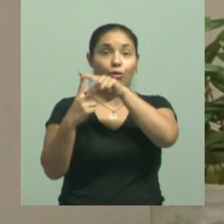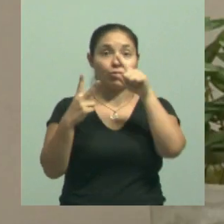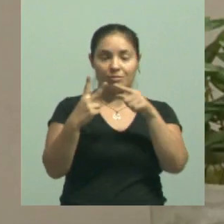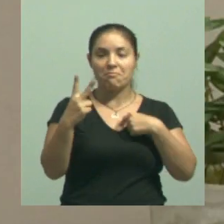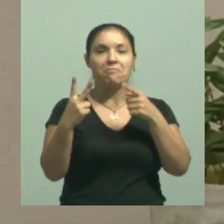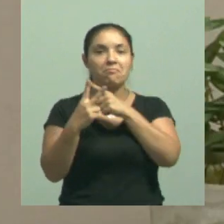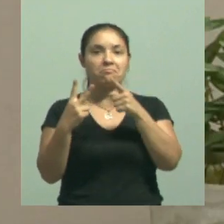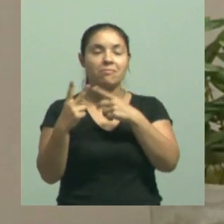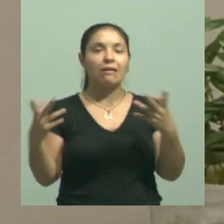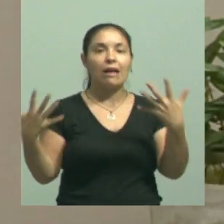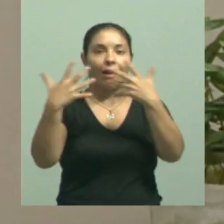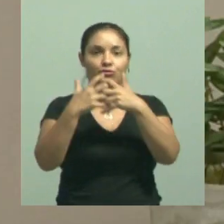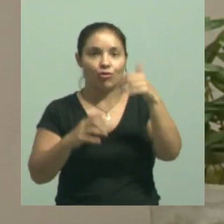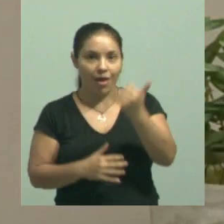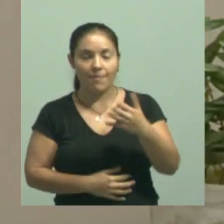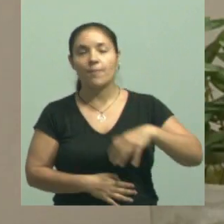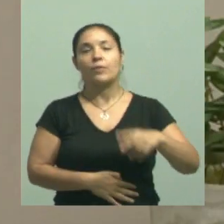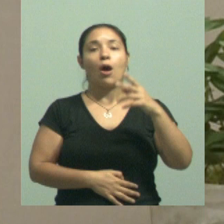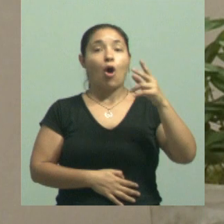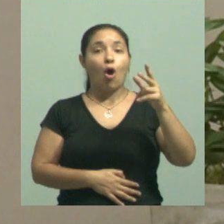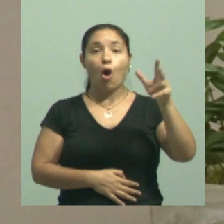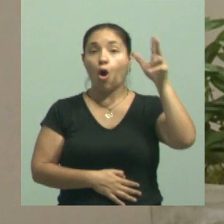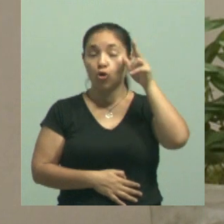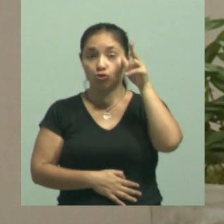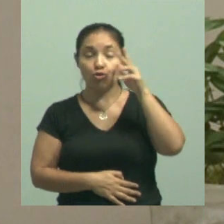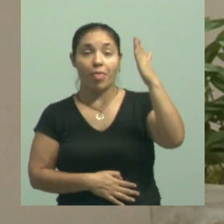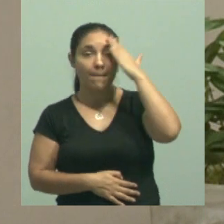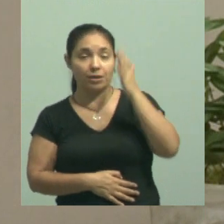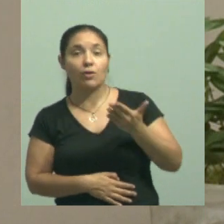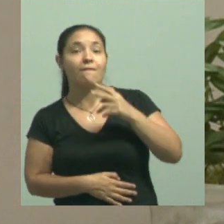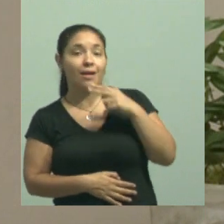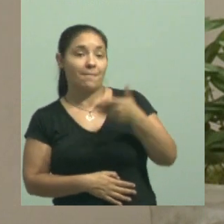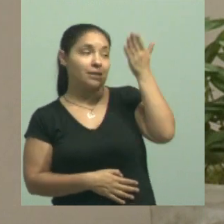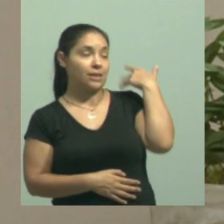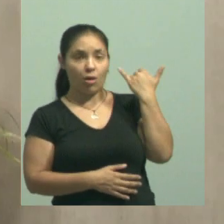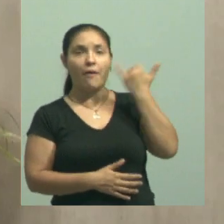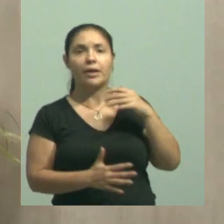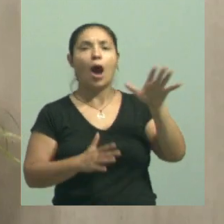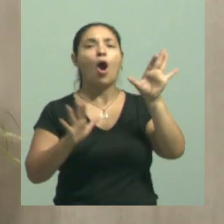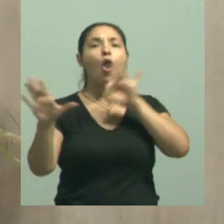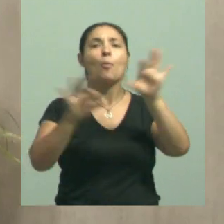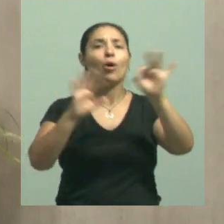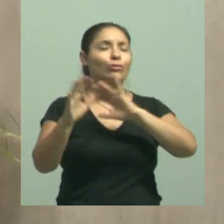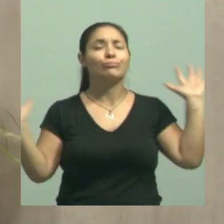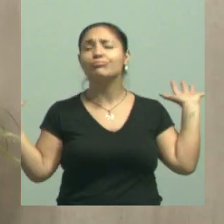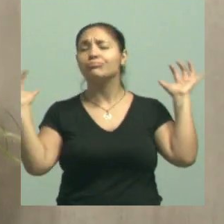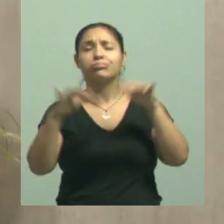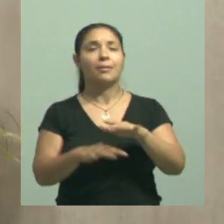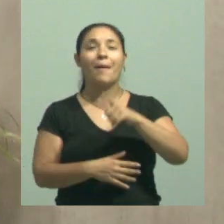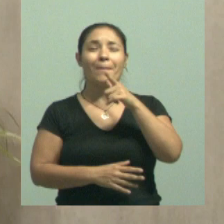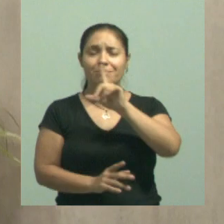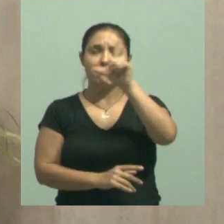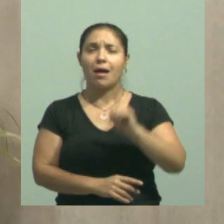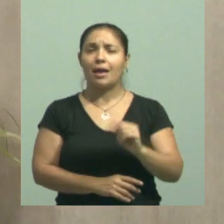relacionados, ¿no? El 8M fue el viernes pasado, fue una convocatoria masiva, realmente no se sabía, creo que en todo el país, al